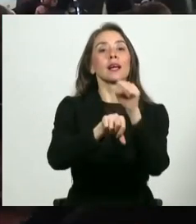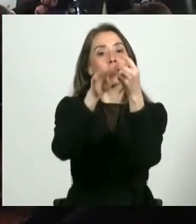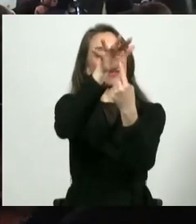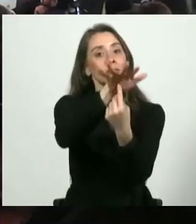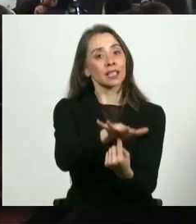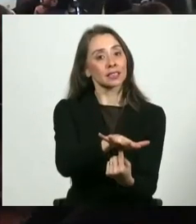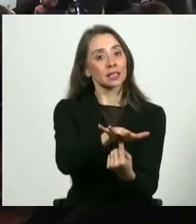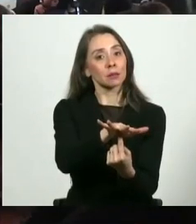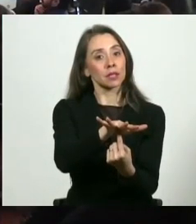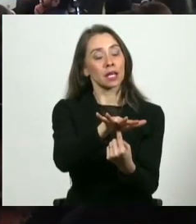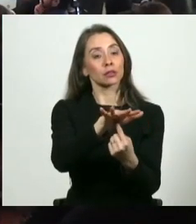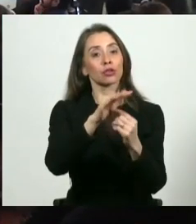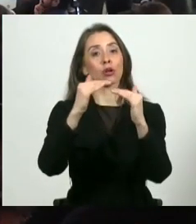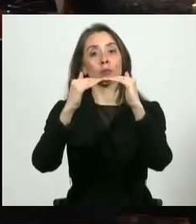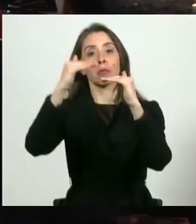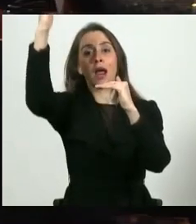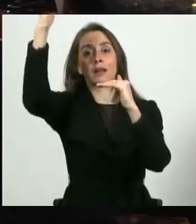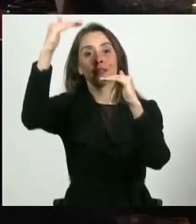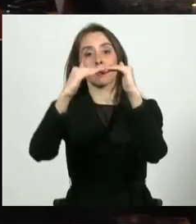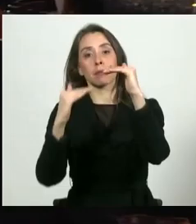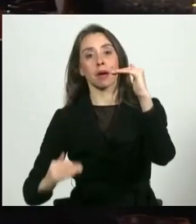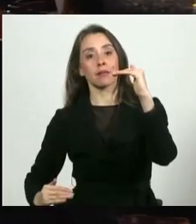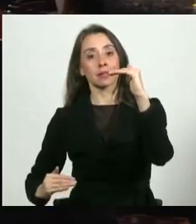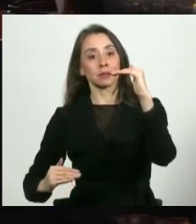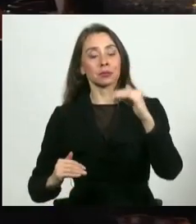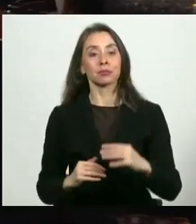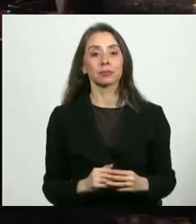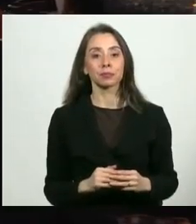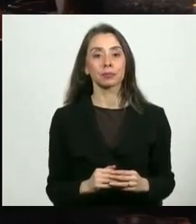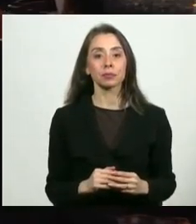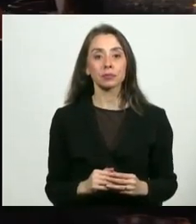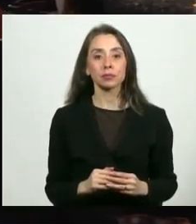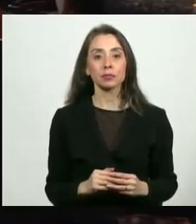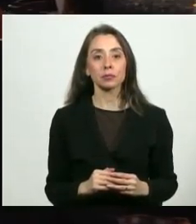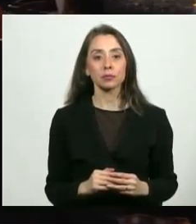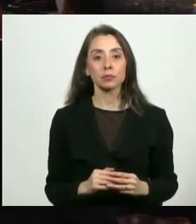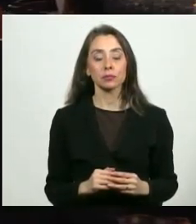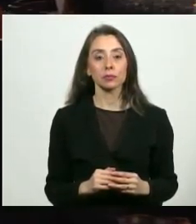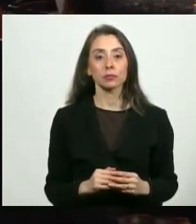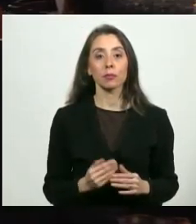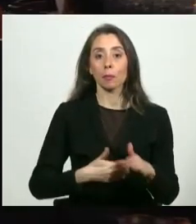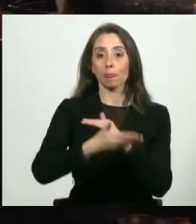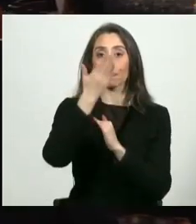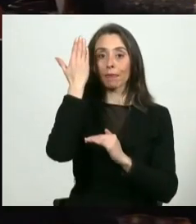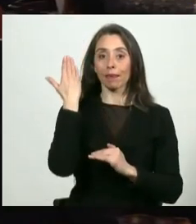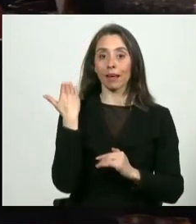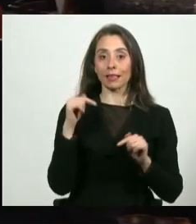discriminación tanto hacia arriba como hacia abajo. Y lo otro es que en aquel momento,